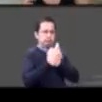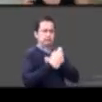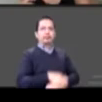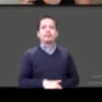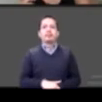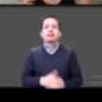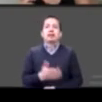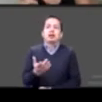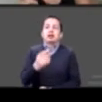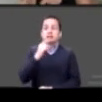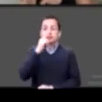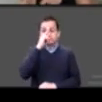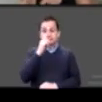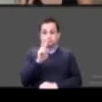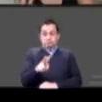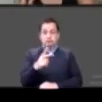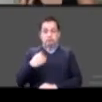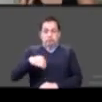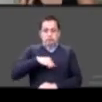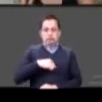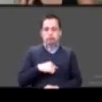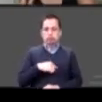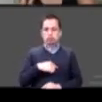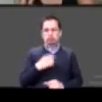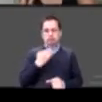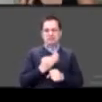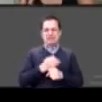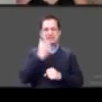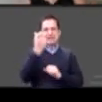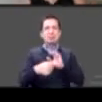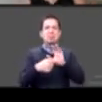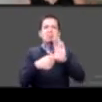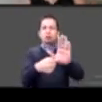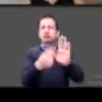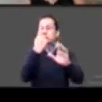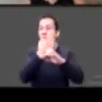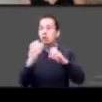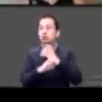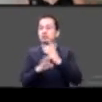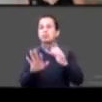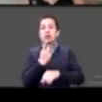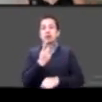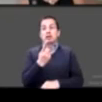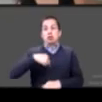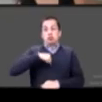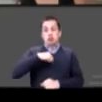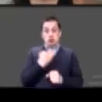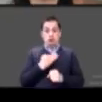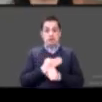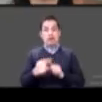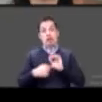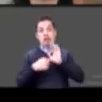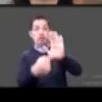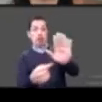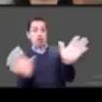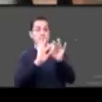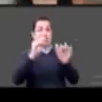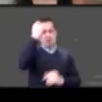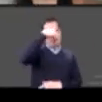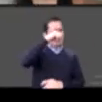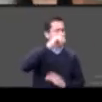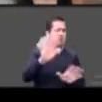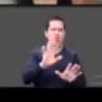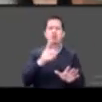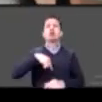no son importantes las teorías, sino las acciones, es que esta comunidad de Alumbra es una comunidad de